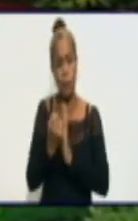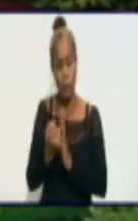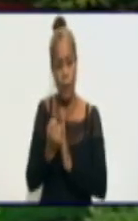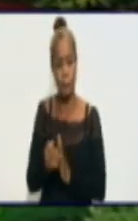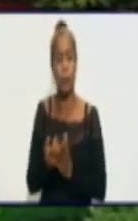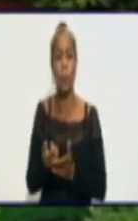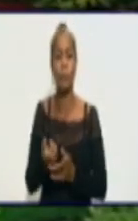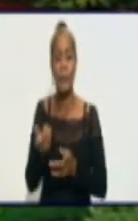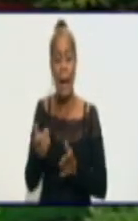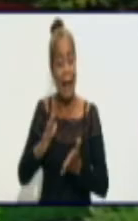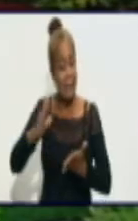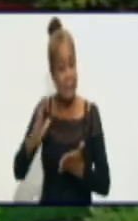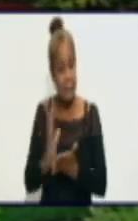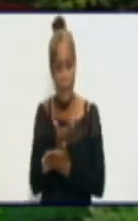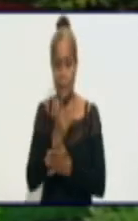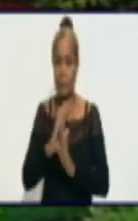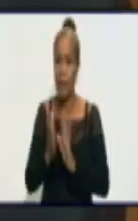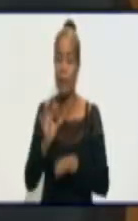el mosquito